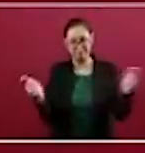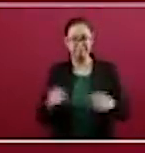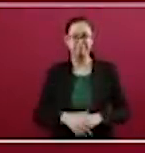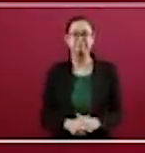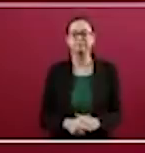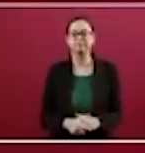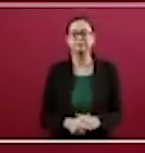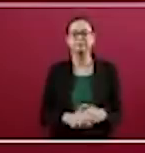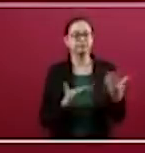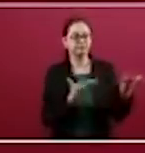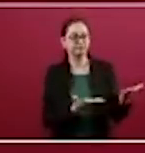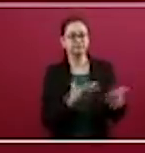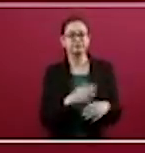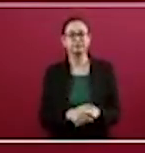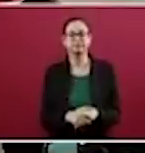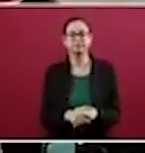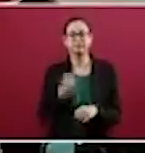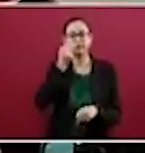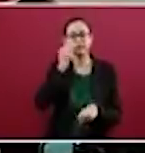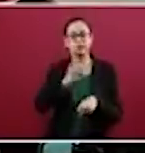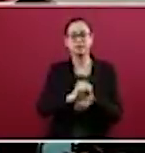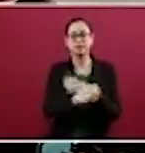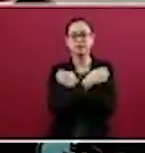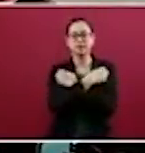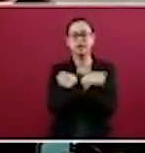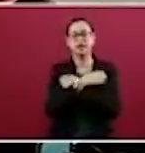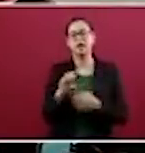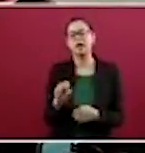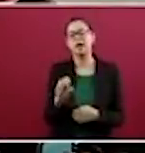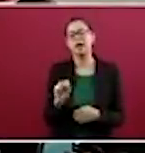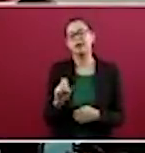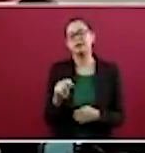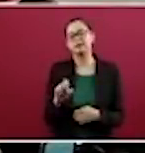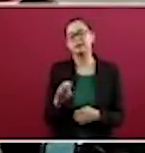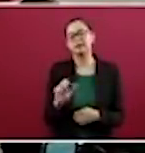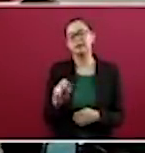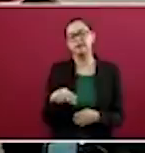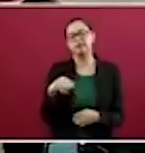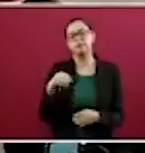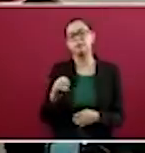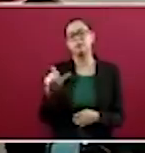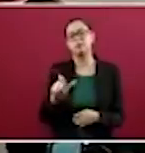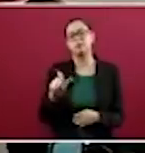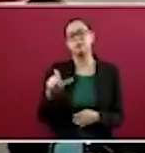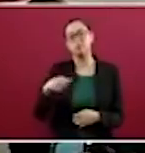palabra al secretario de Educación, Esteban Moctezuma. Él va a explicar